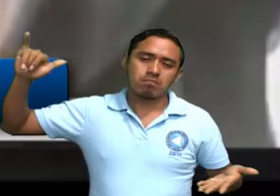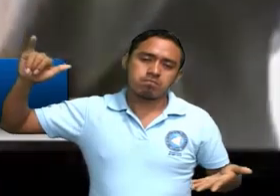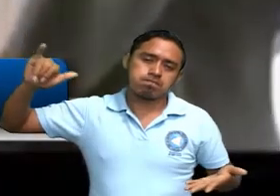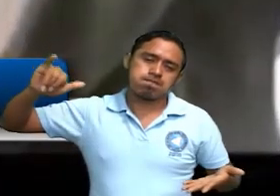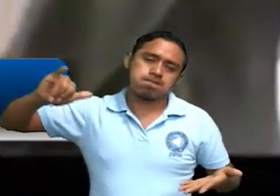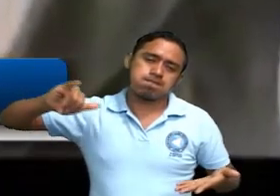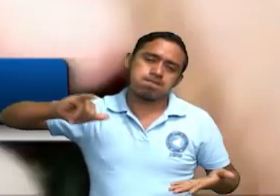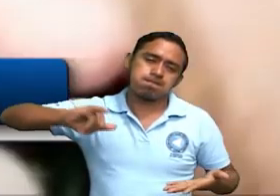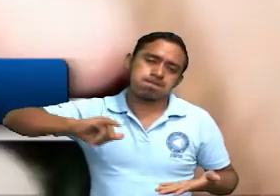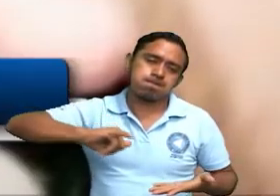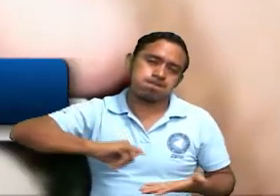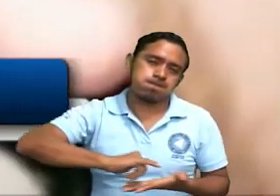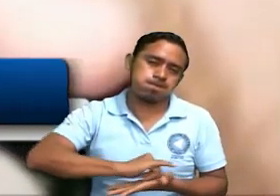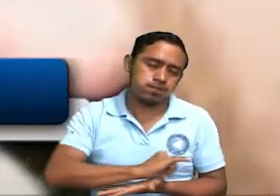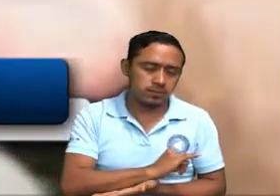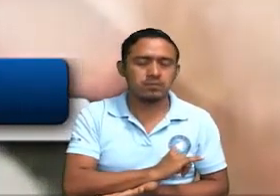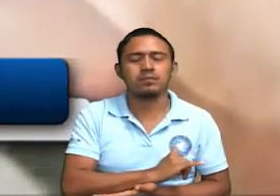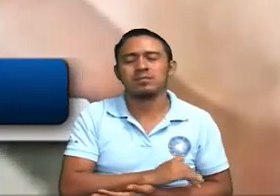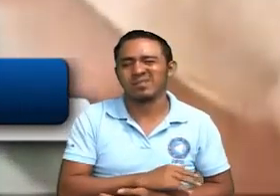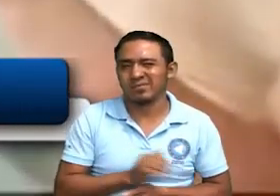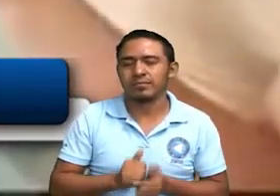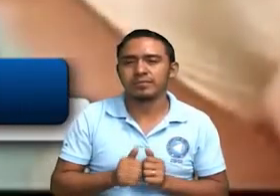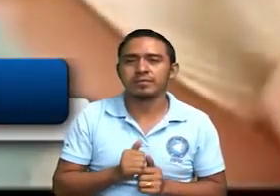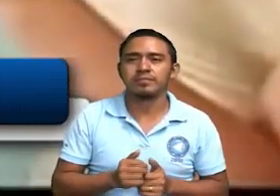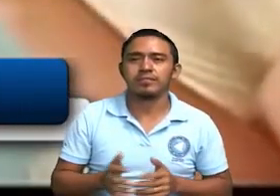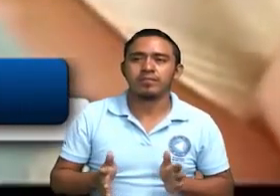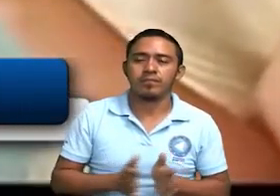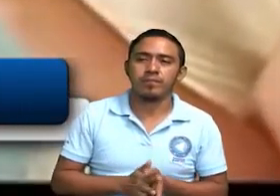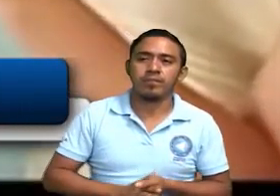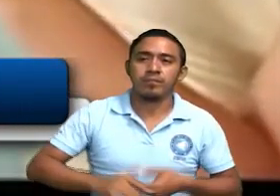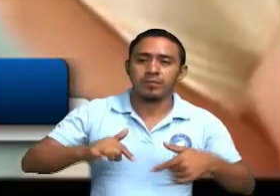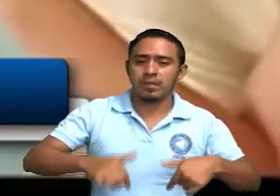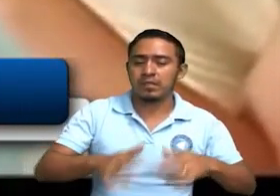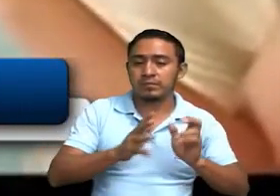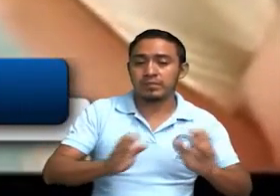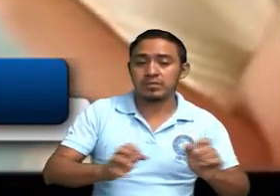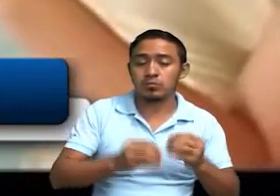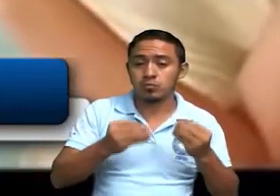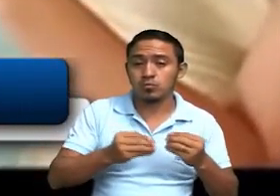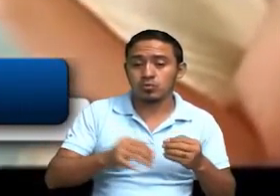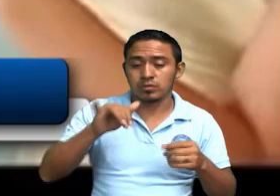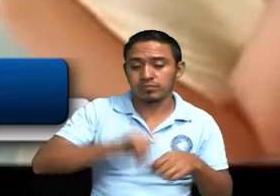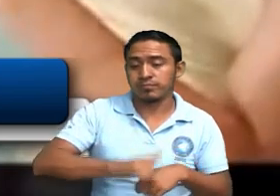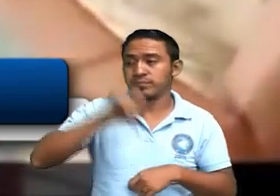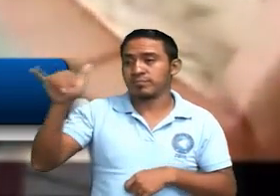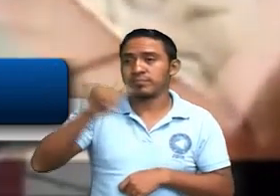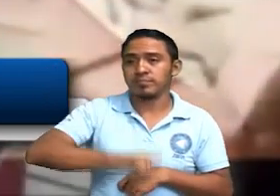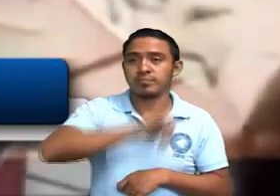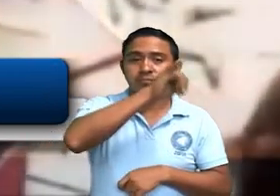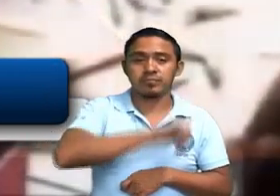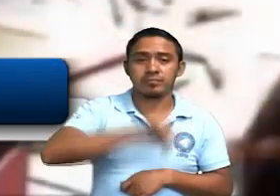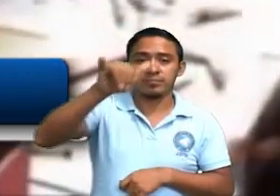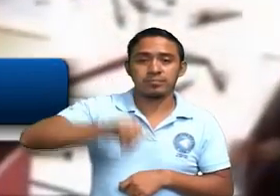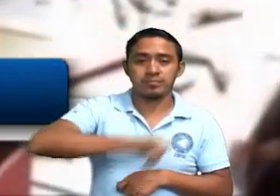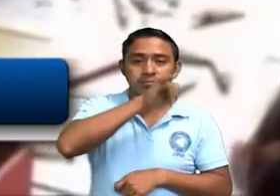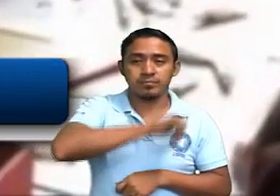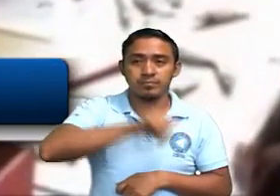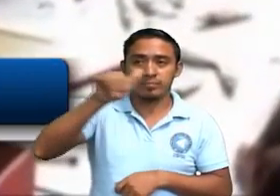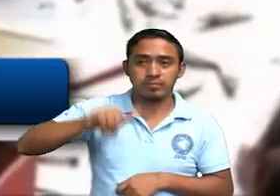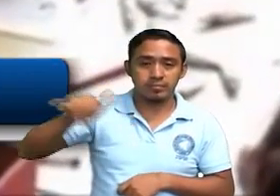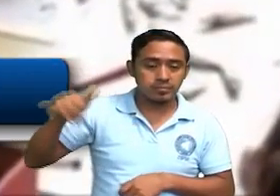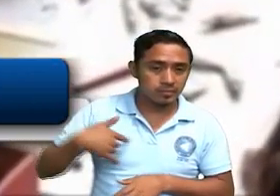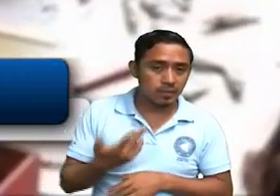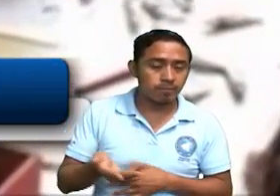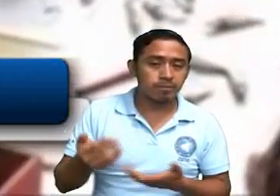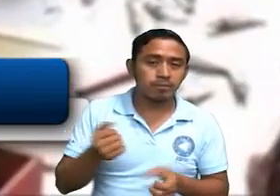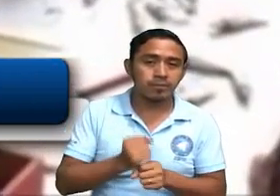del avión. Un niño que viaja, en el caso de Nicaragua es menos, pues, porque somos un país pobre, pero pueden haber niños que por el trabajo